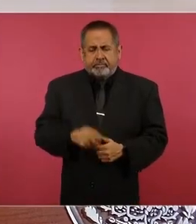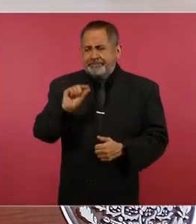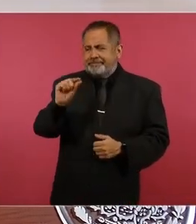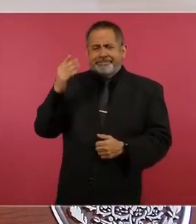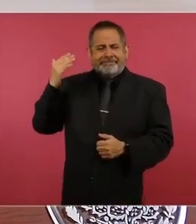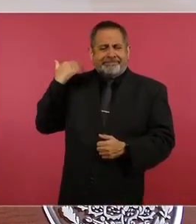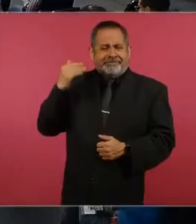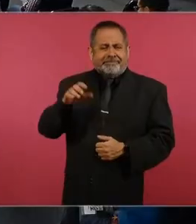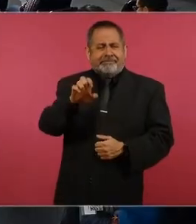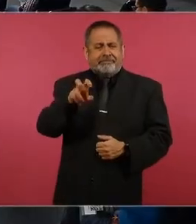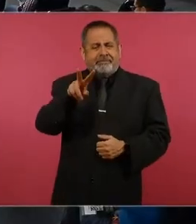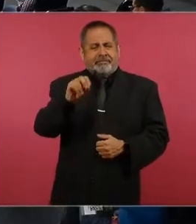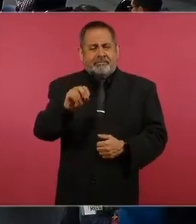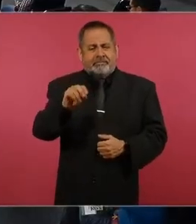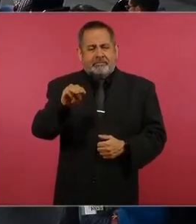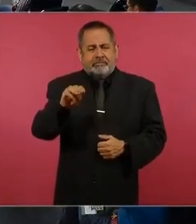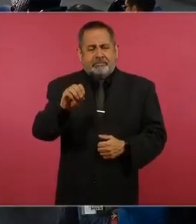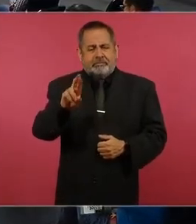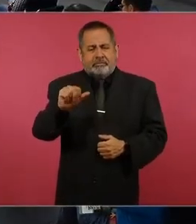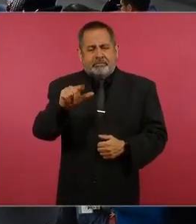recientemente lo de Evo Morales,